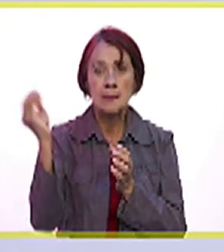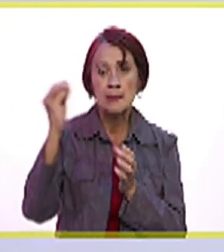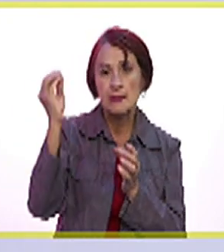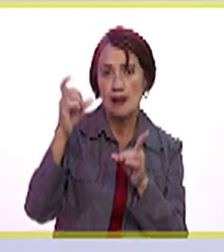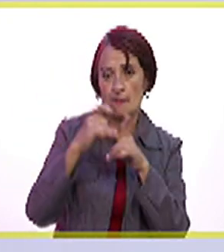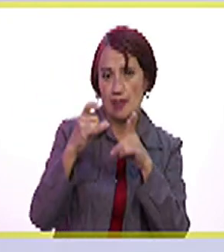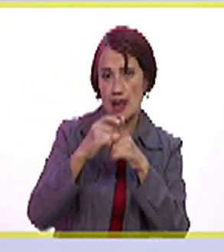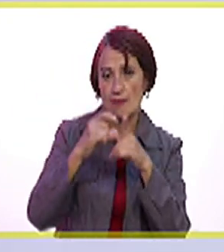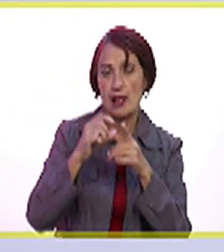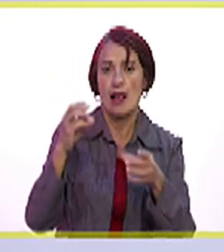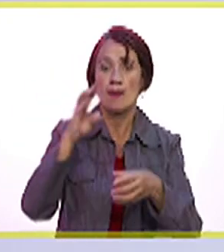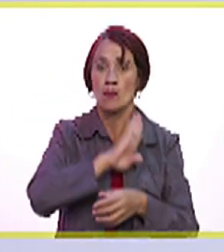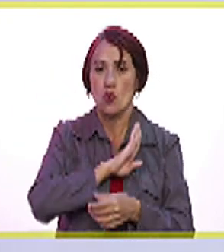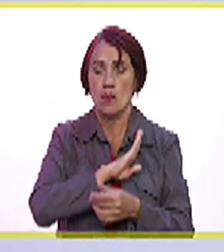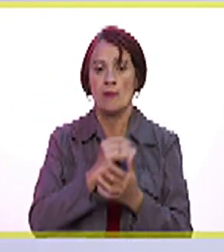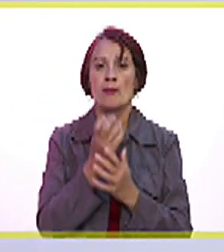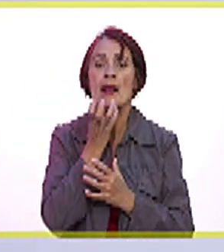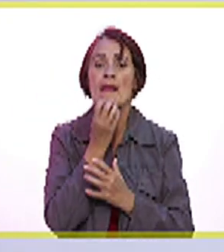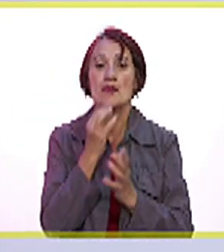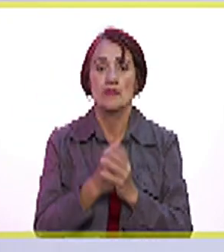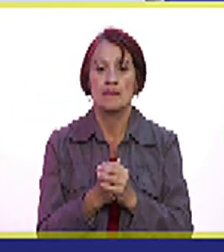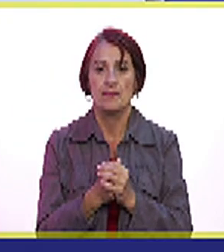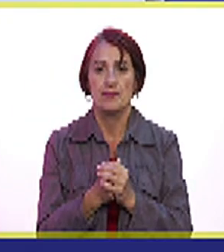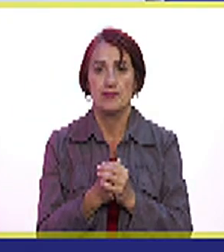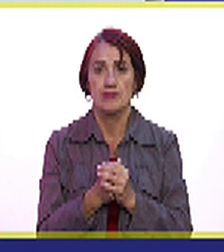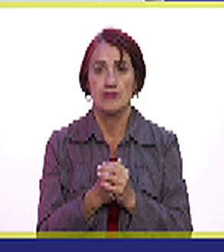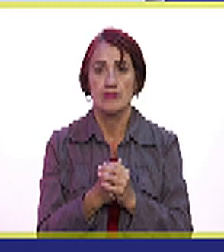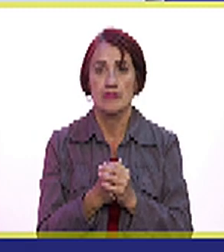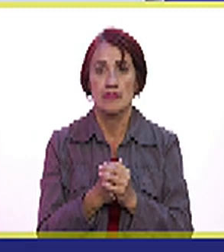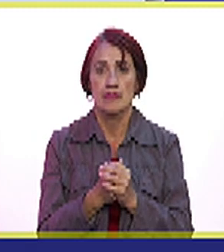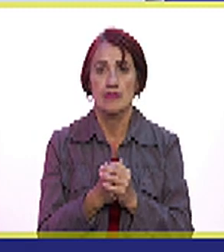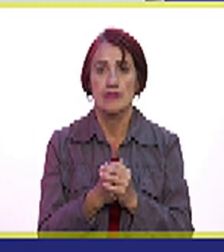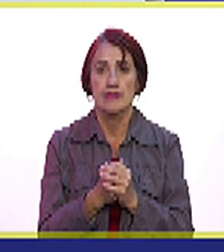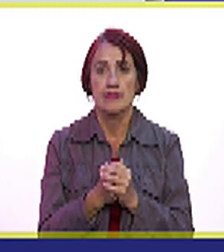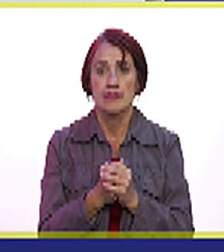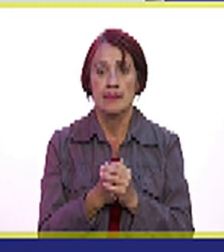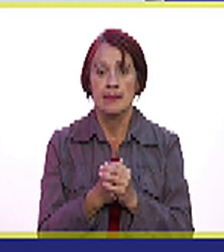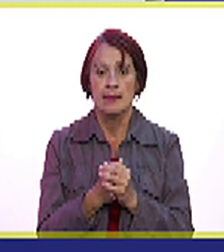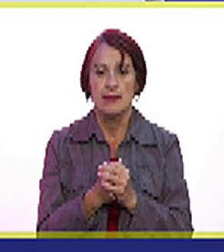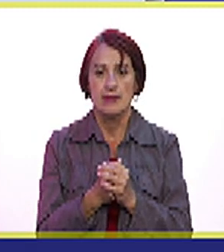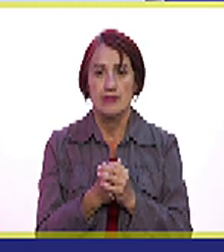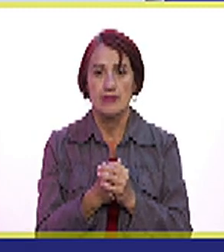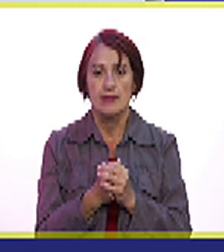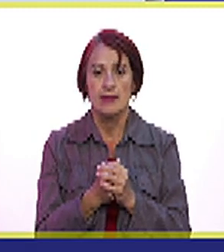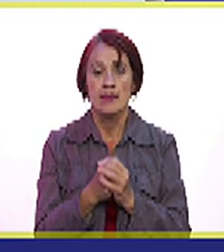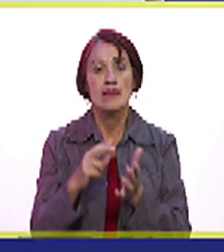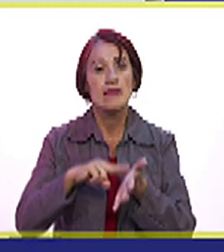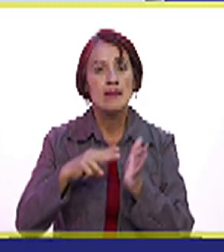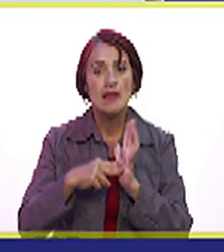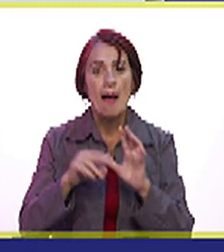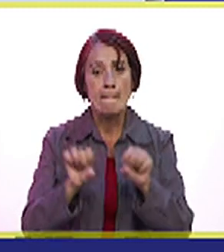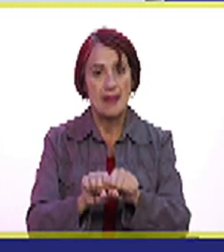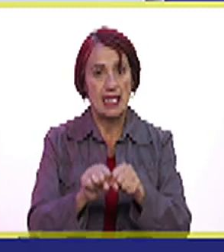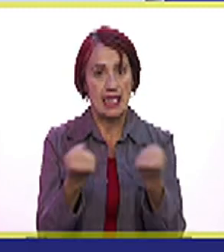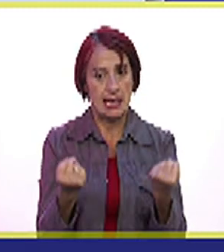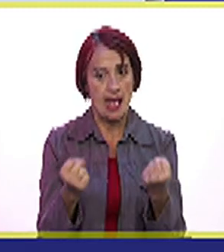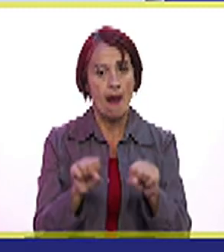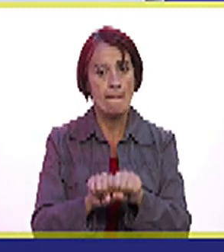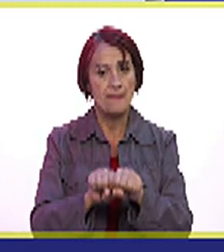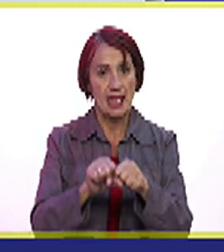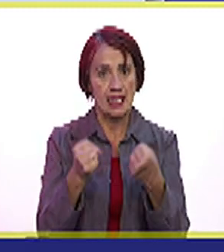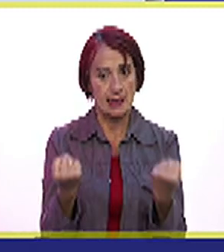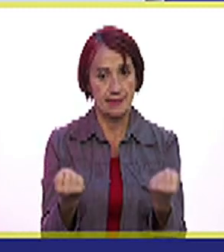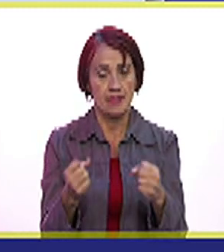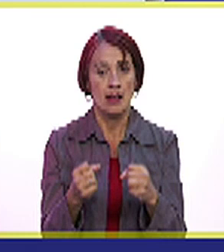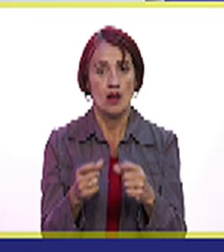palabras a nuestro vocabulario. Por ejemplo, where are you? Bakery, bakery. Bakery es panadería, panadería, un sitio